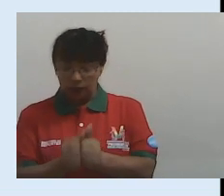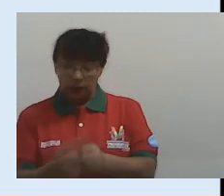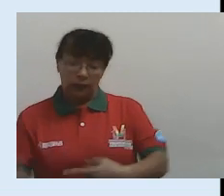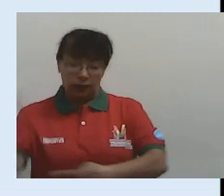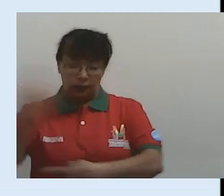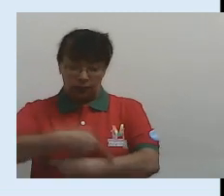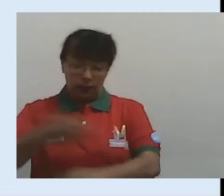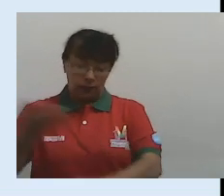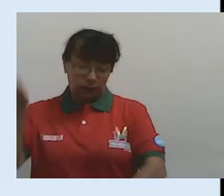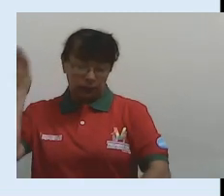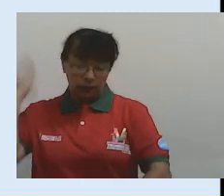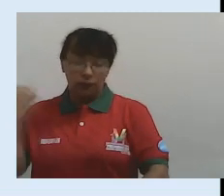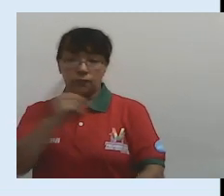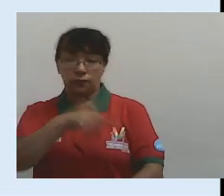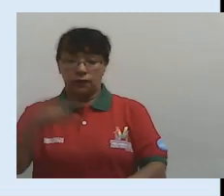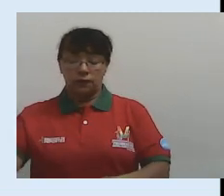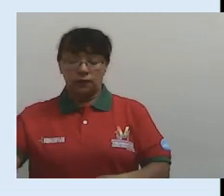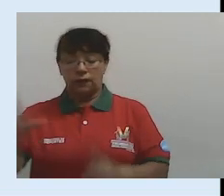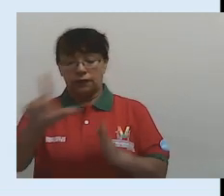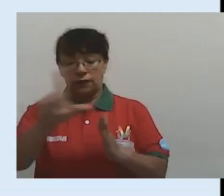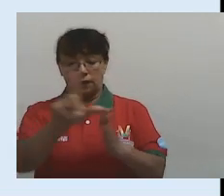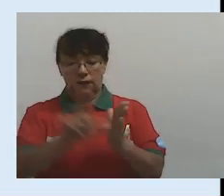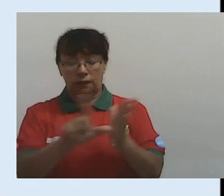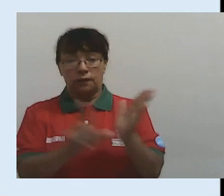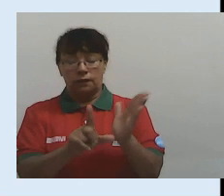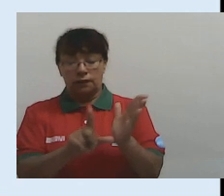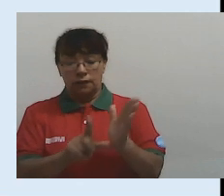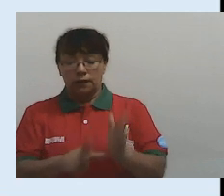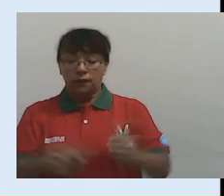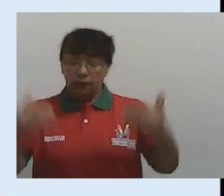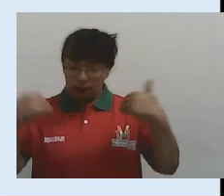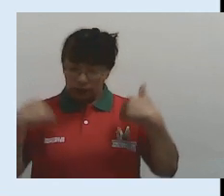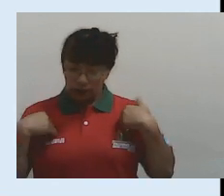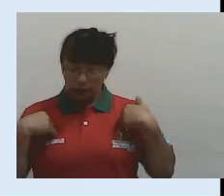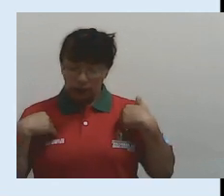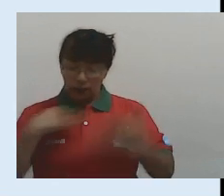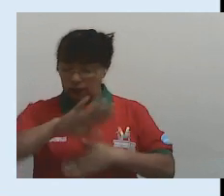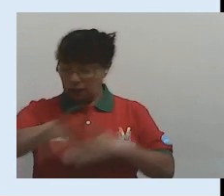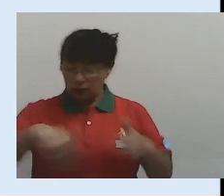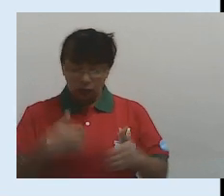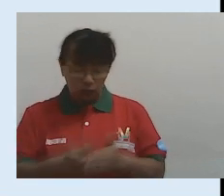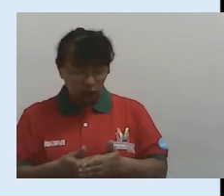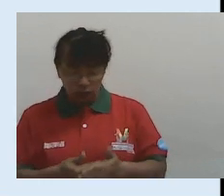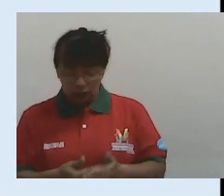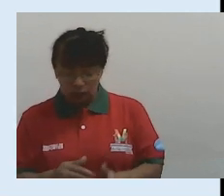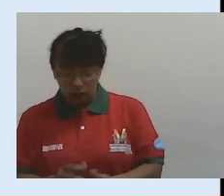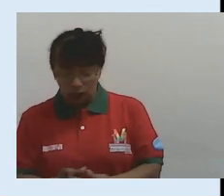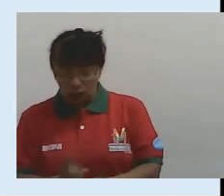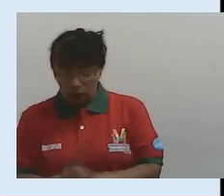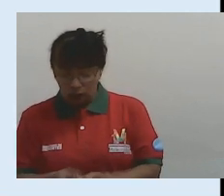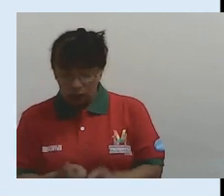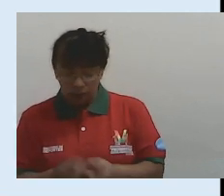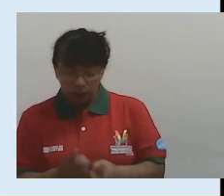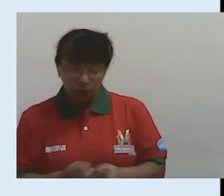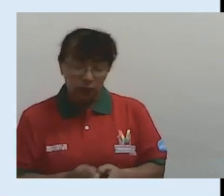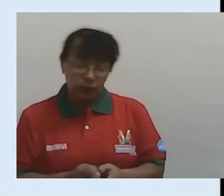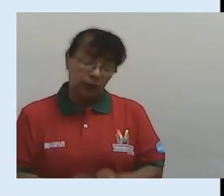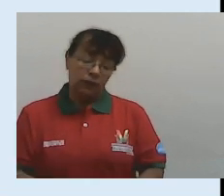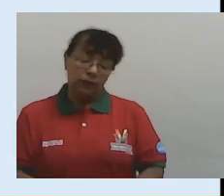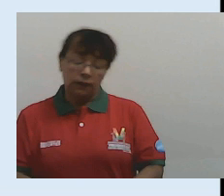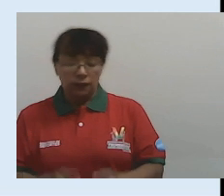anterior ustedes tienen que hacer esta lista. Y tienen que tener, de todas las pruebas que hacen, qué material